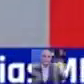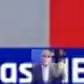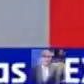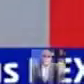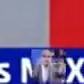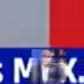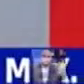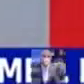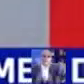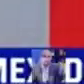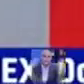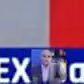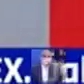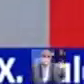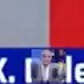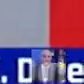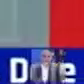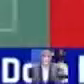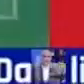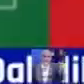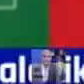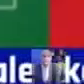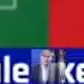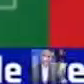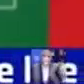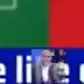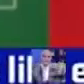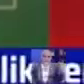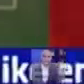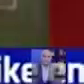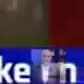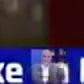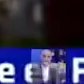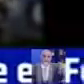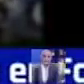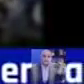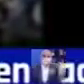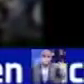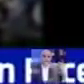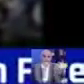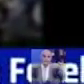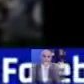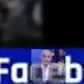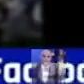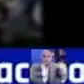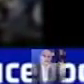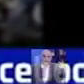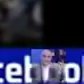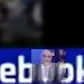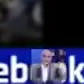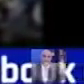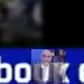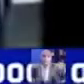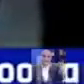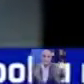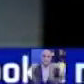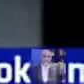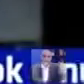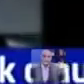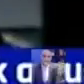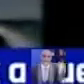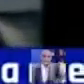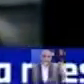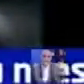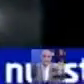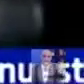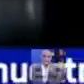controversia constitucional contra el acuerdo del presidente López Obrador, como lo solicitan estos personajes, varios de ellos,